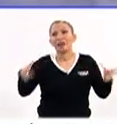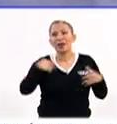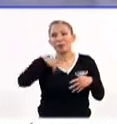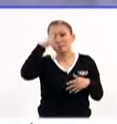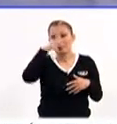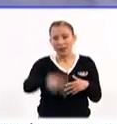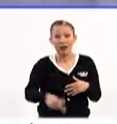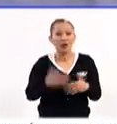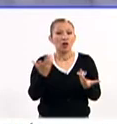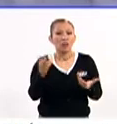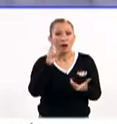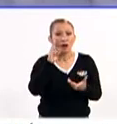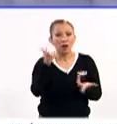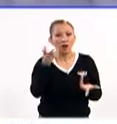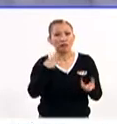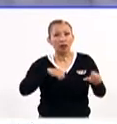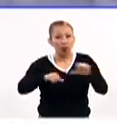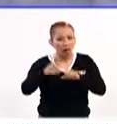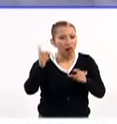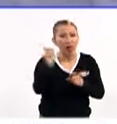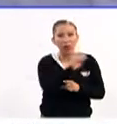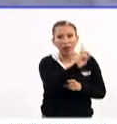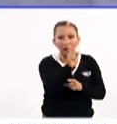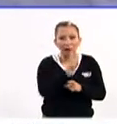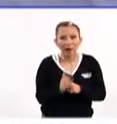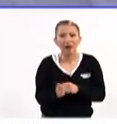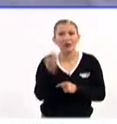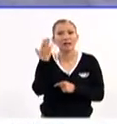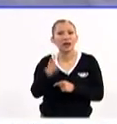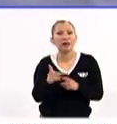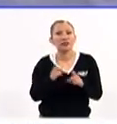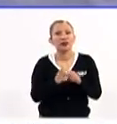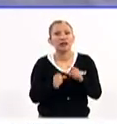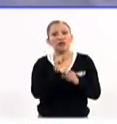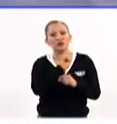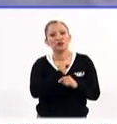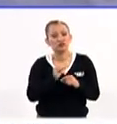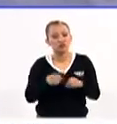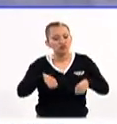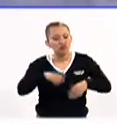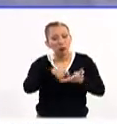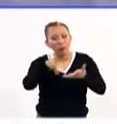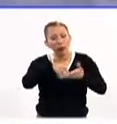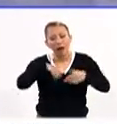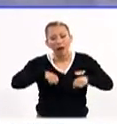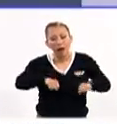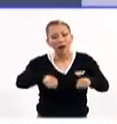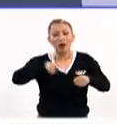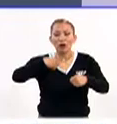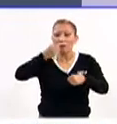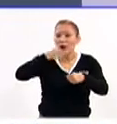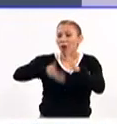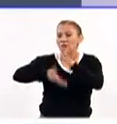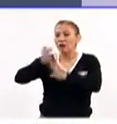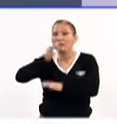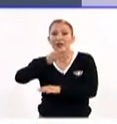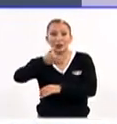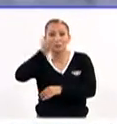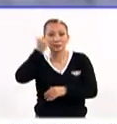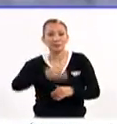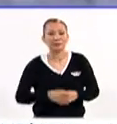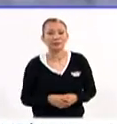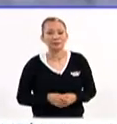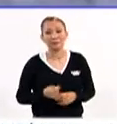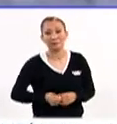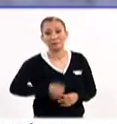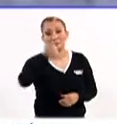como esta, moverte, encontrar, pues ya sabes, dónde ir al súper, dónde salir de fiesta, yo qué sé?